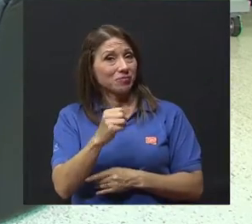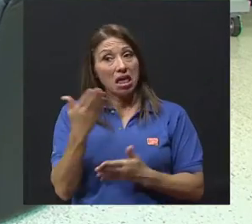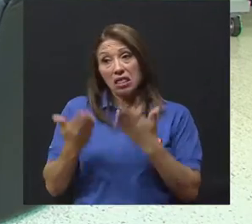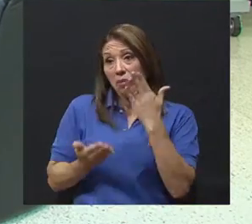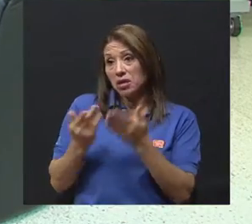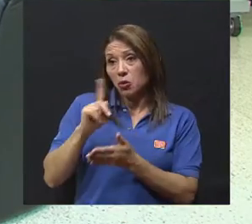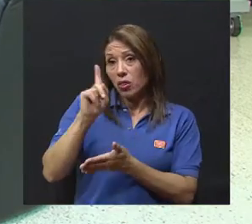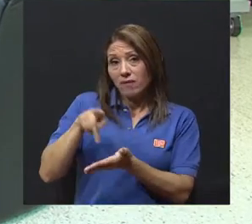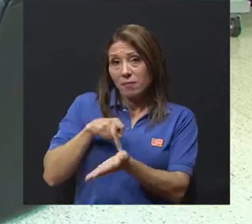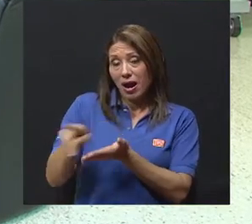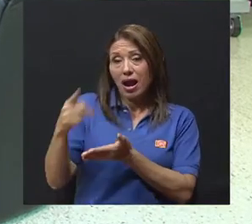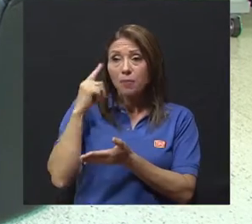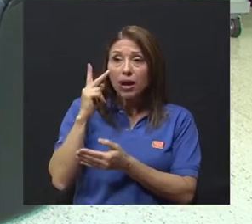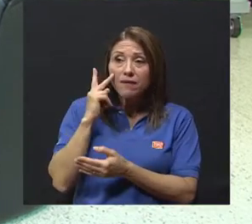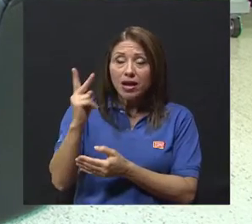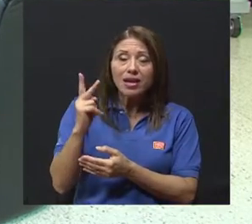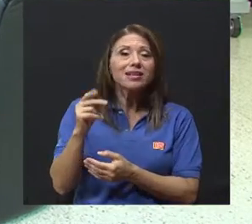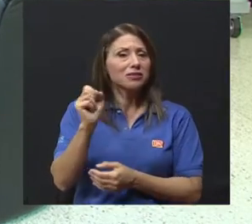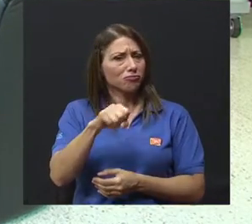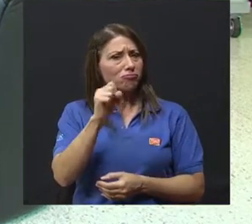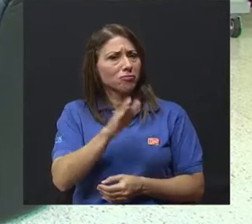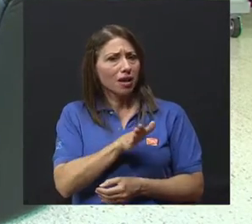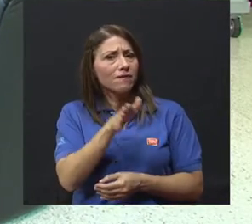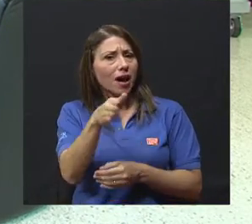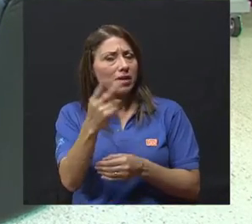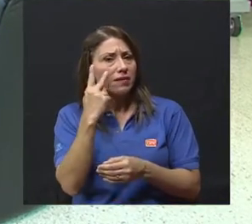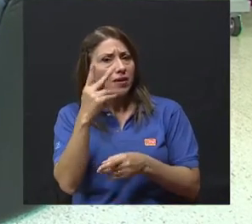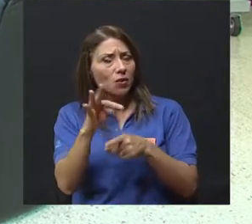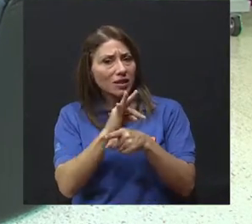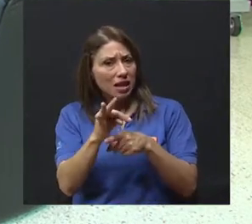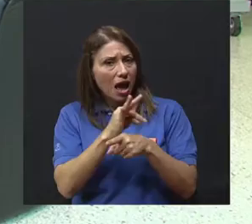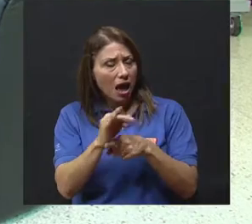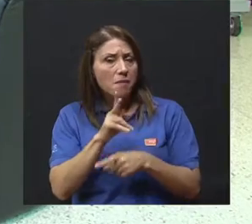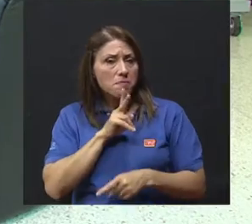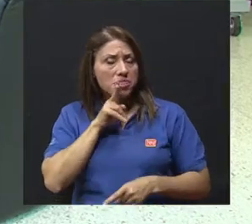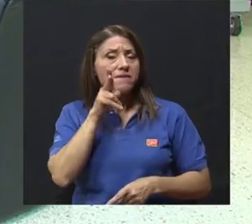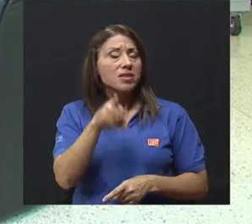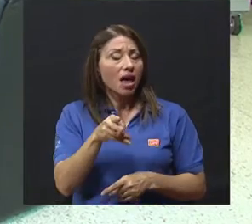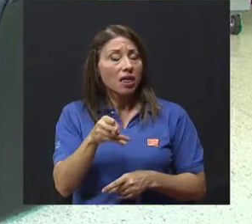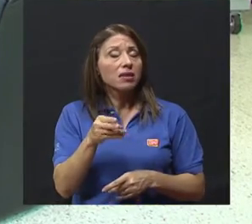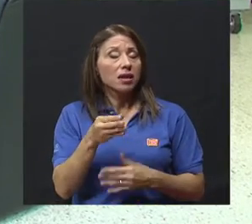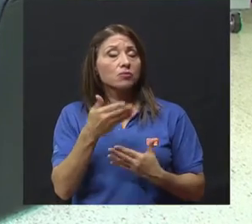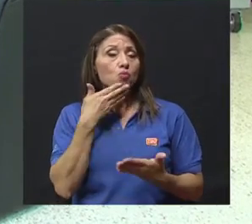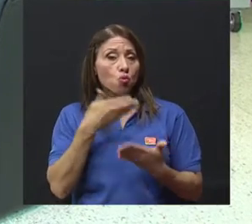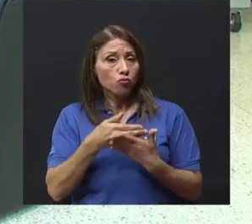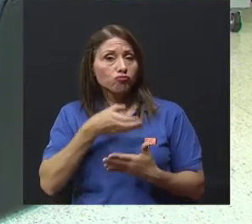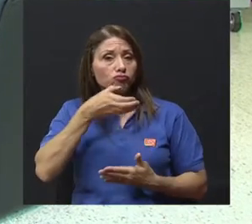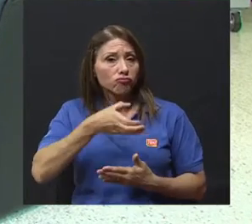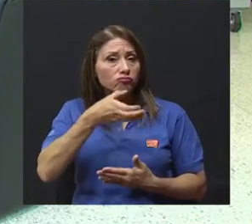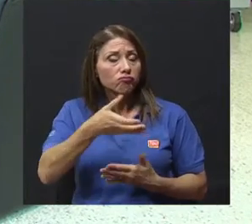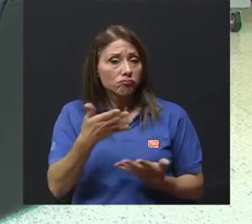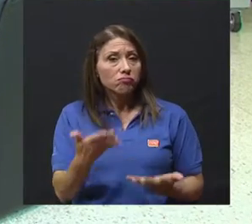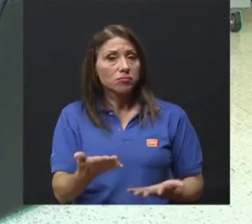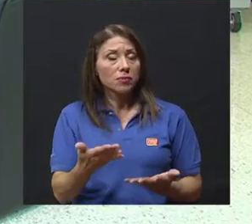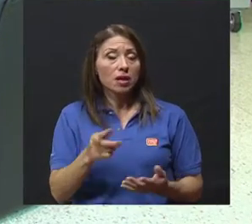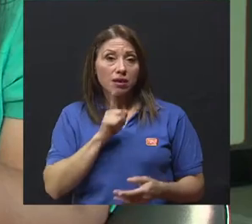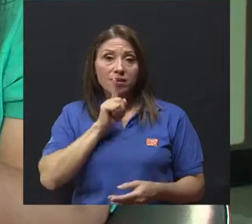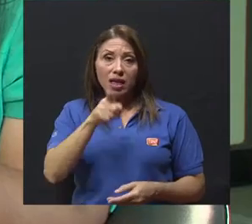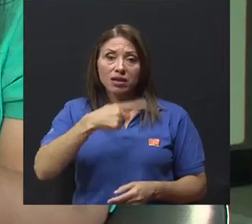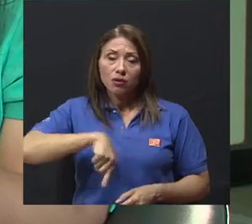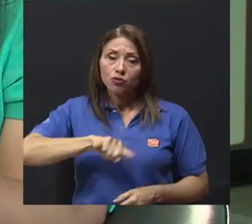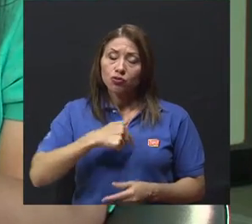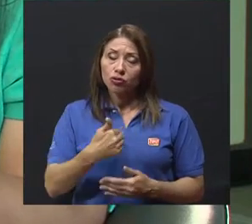paga por que vayan en una terapia y de verdad que es es muy muy muy recomendable y la verdad es que